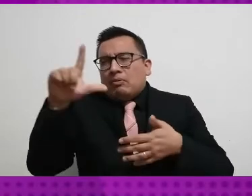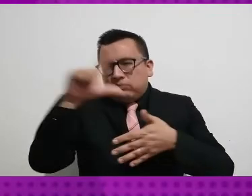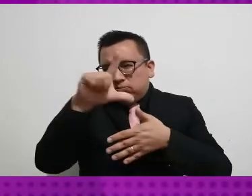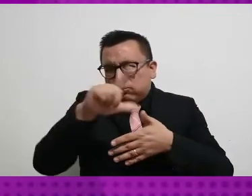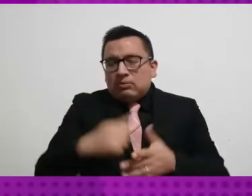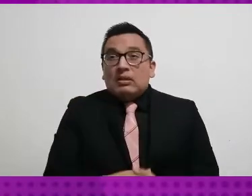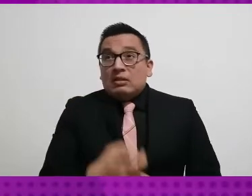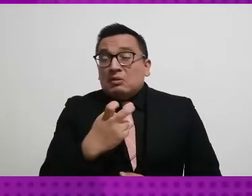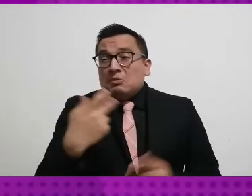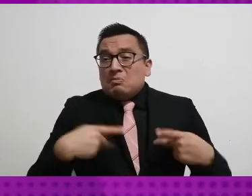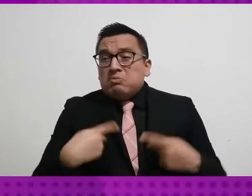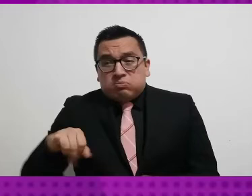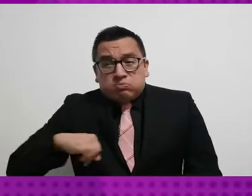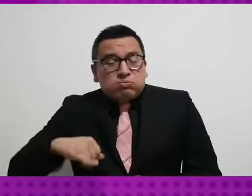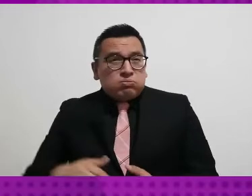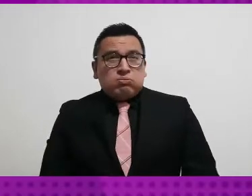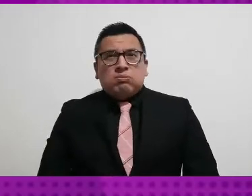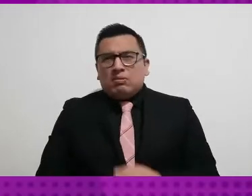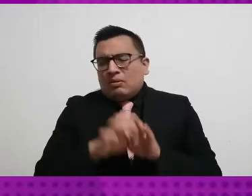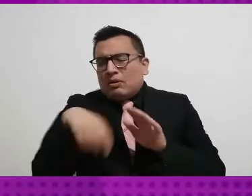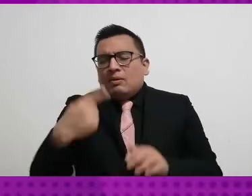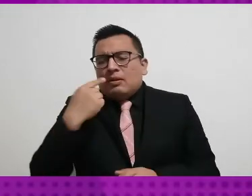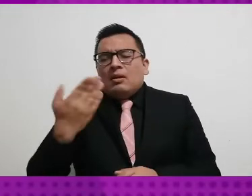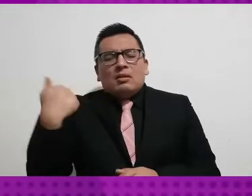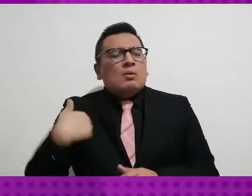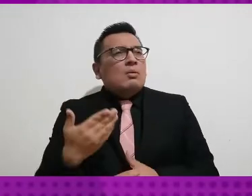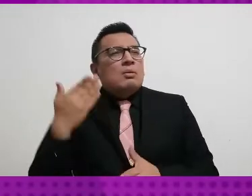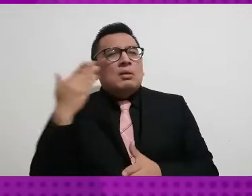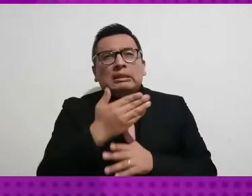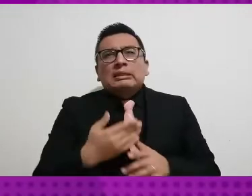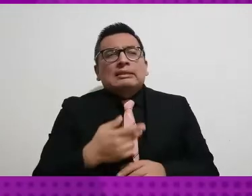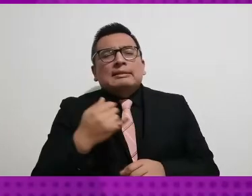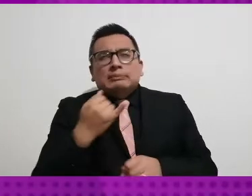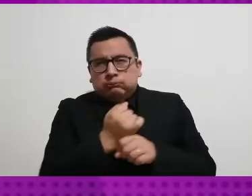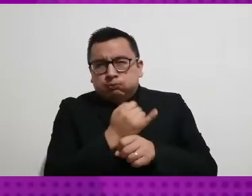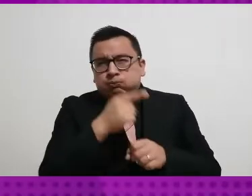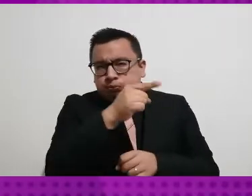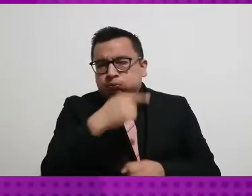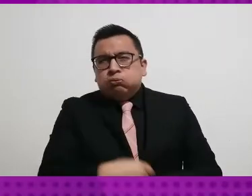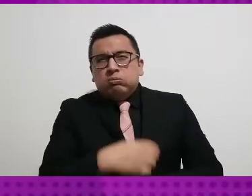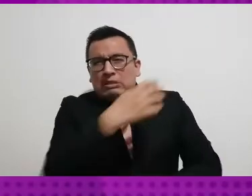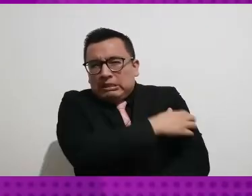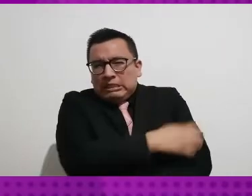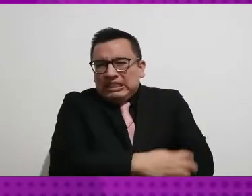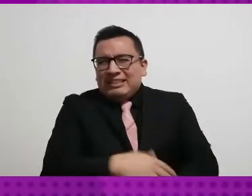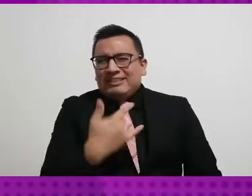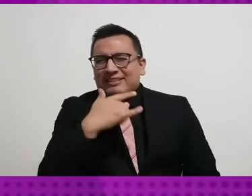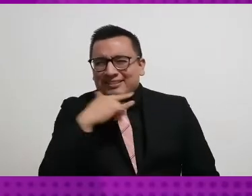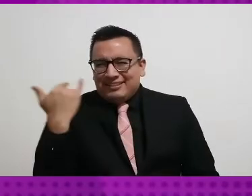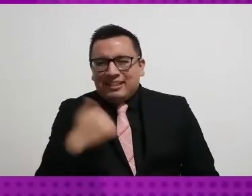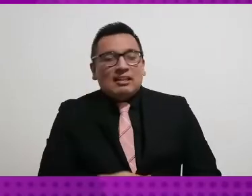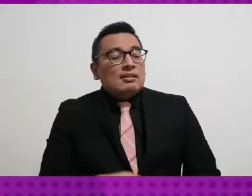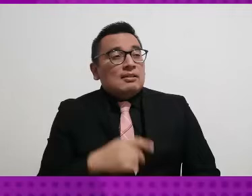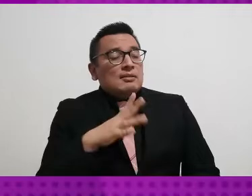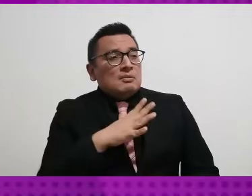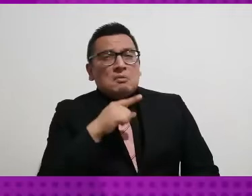de investigación en Chile y otra en Argentina. El derecho electoral mexicano es una base fundamental de